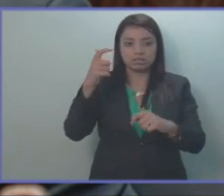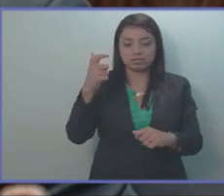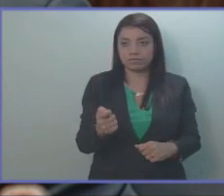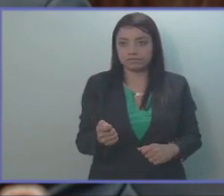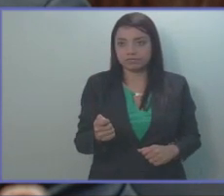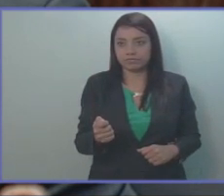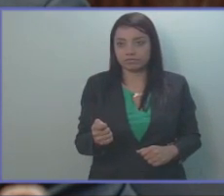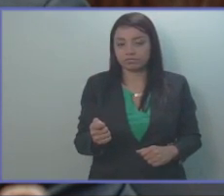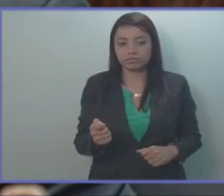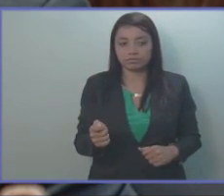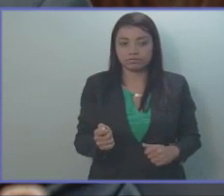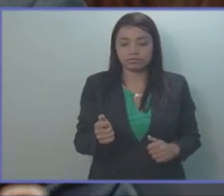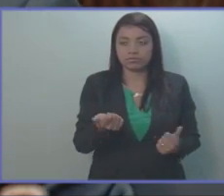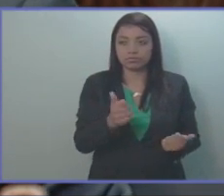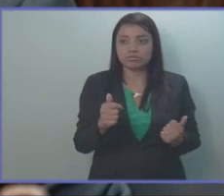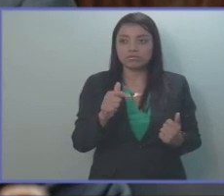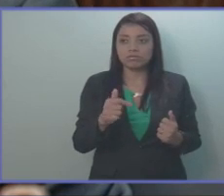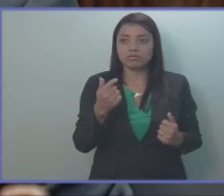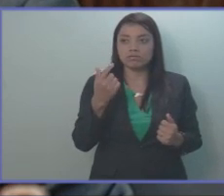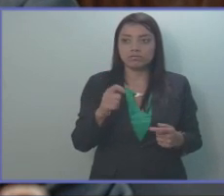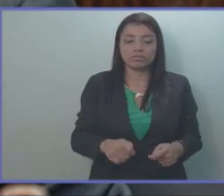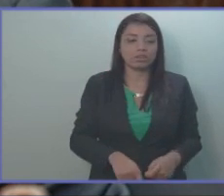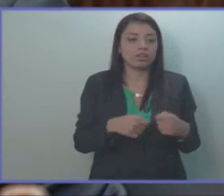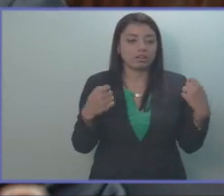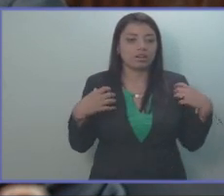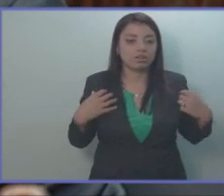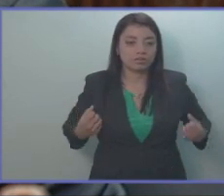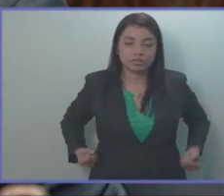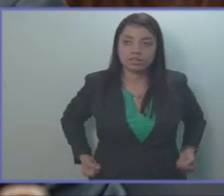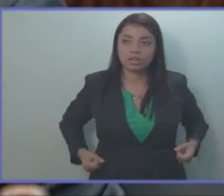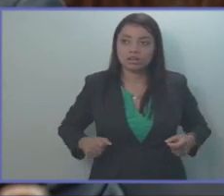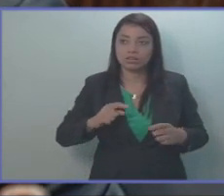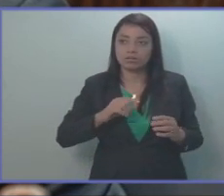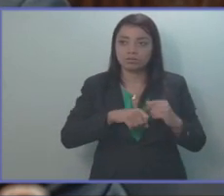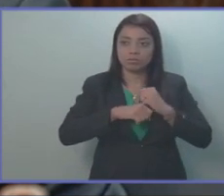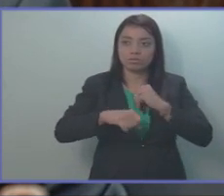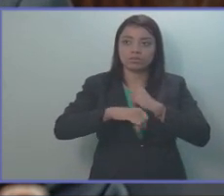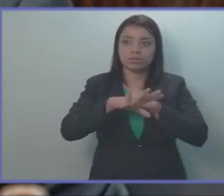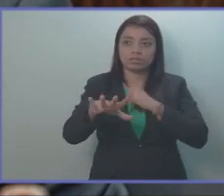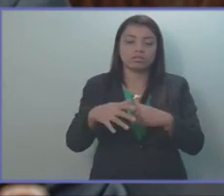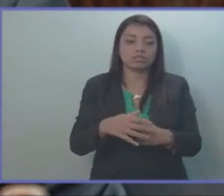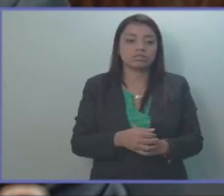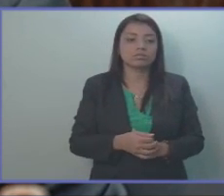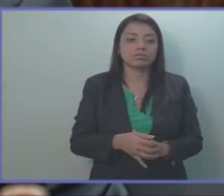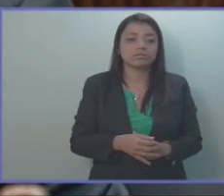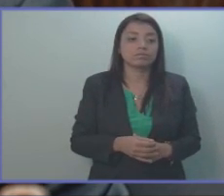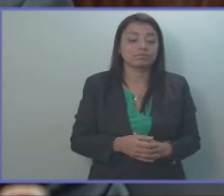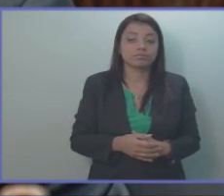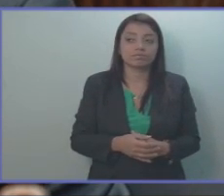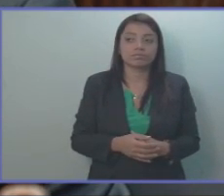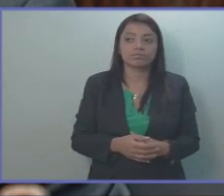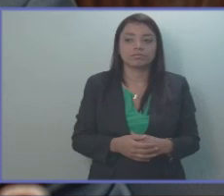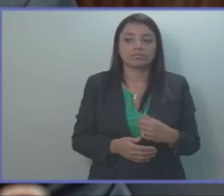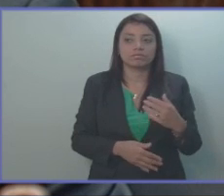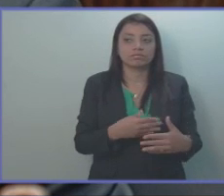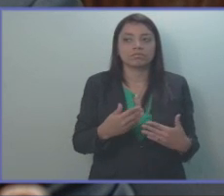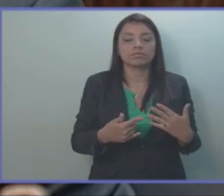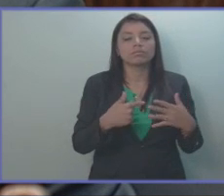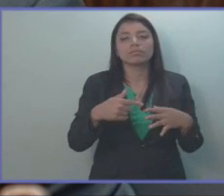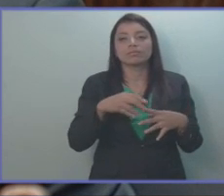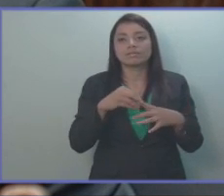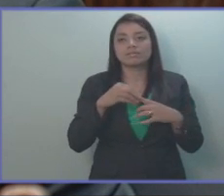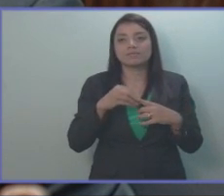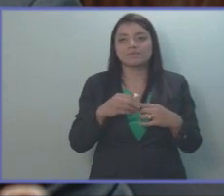a partir del día de su publicación en el Diario Oficial. Que las referidas disposiciones